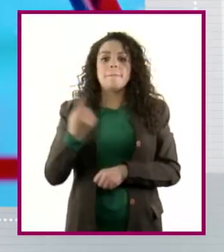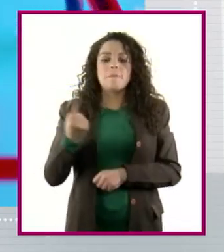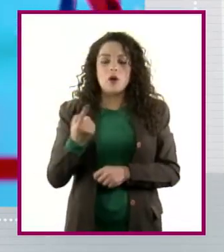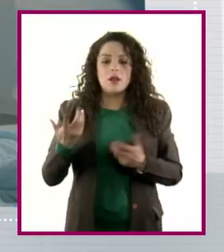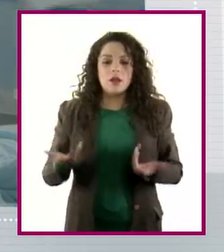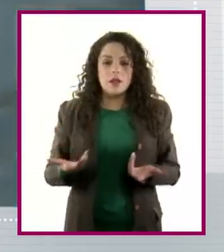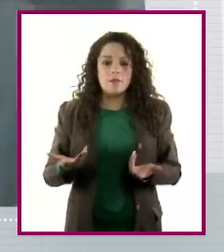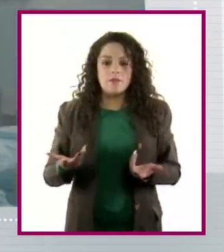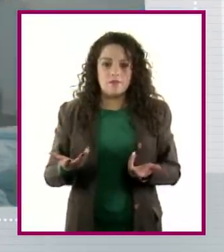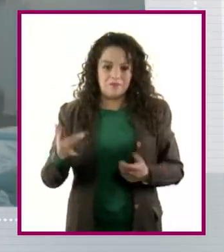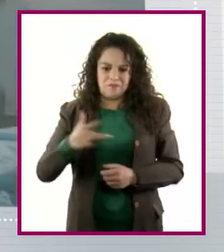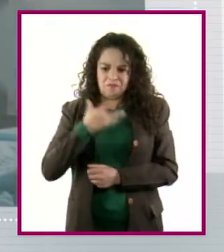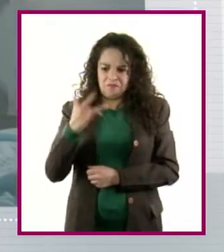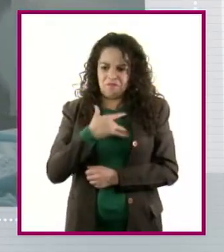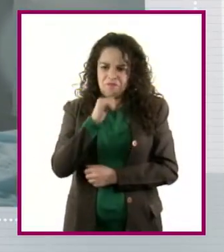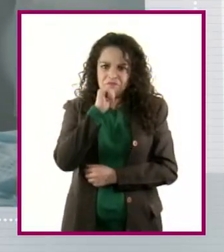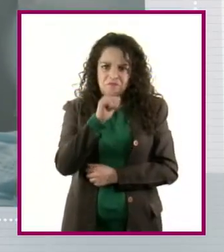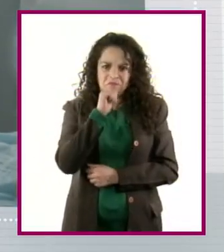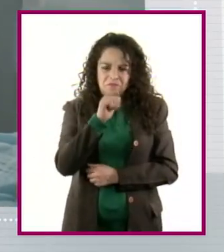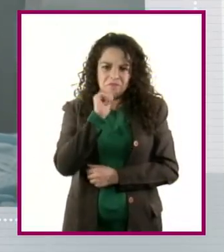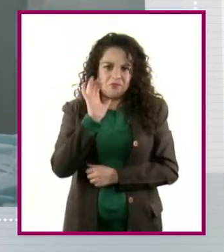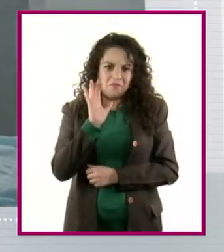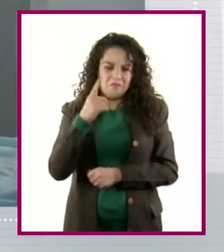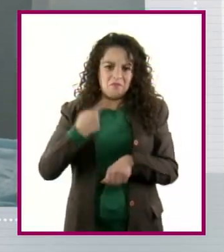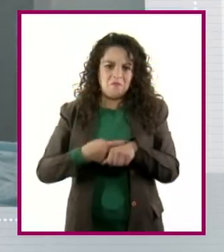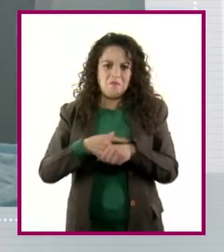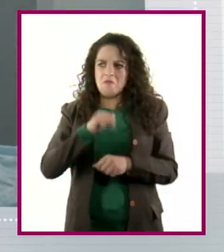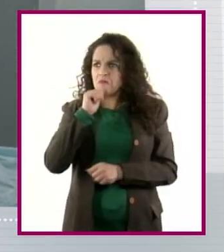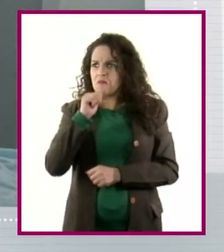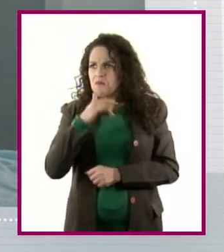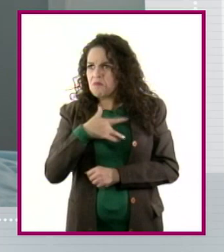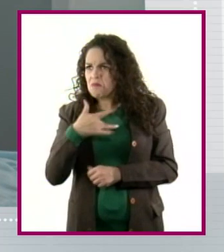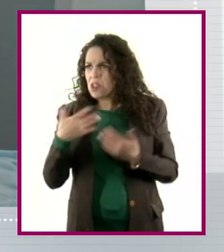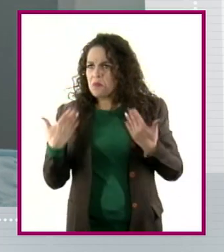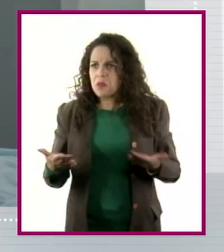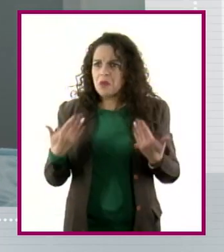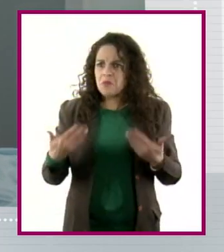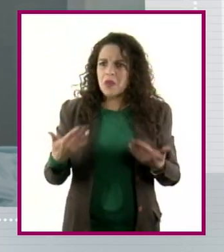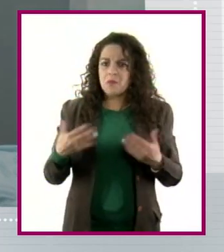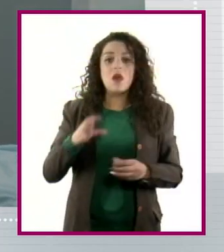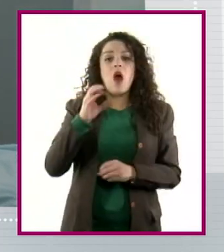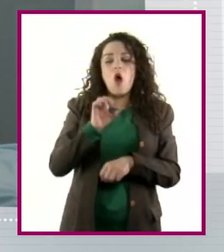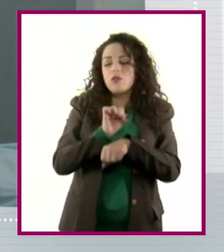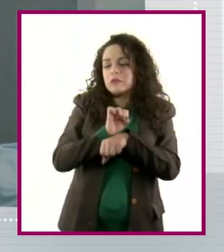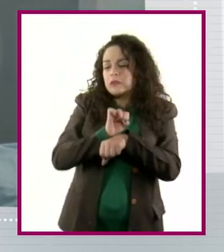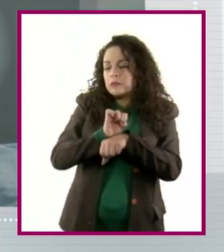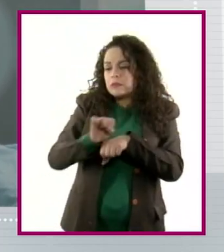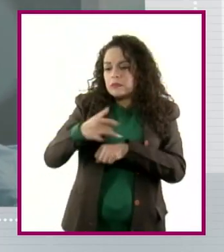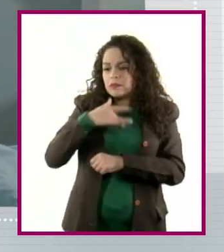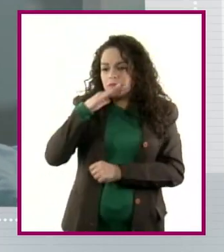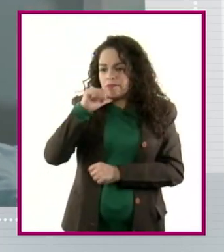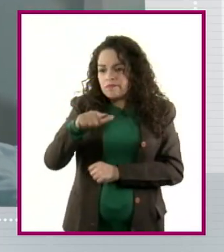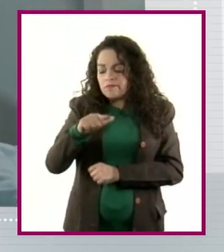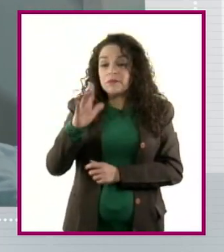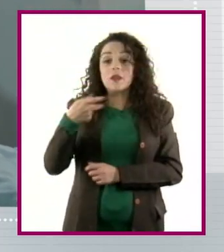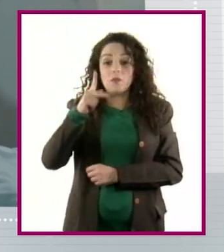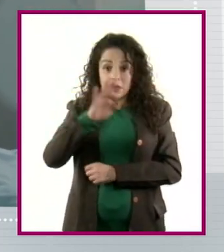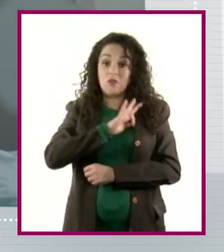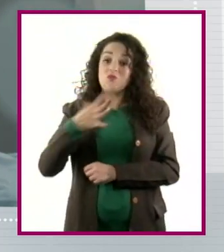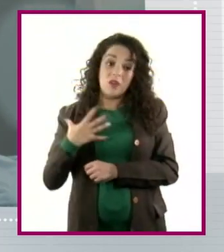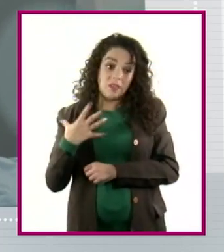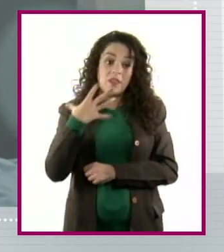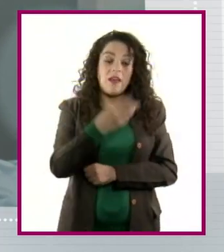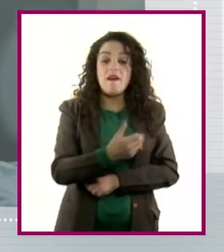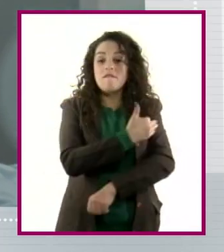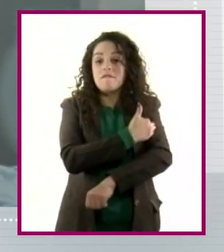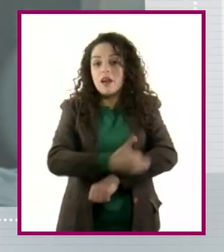asintomático, o puede tener algunos síntomas muy leves pero sí puede contagiar a su familia, ¿no? A sus papás, a